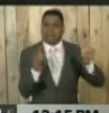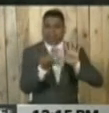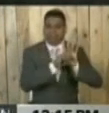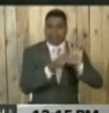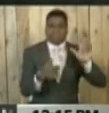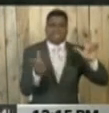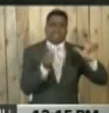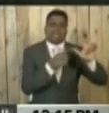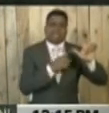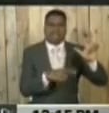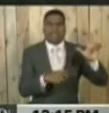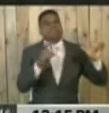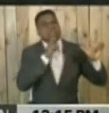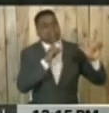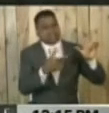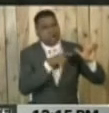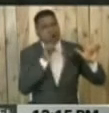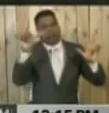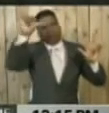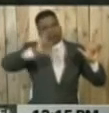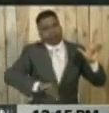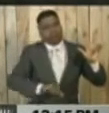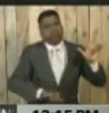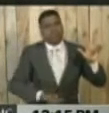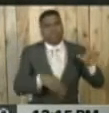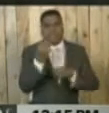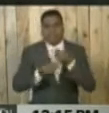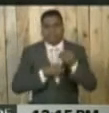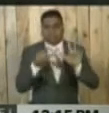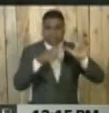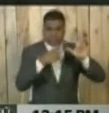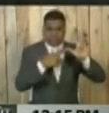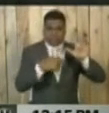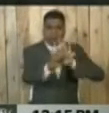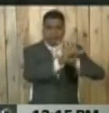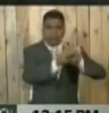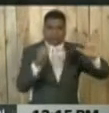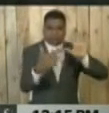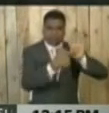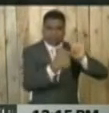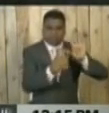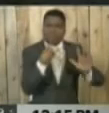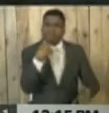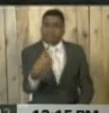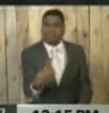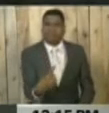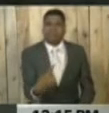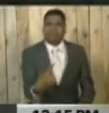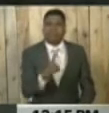está en, y es la más grave, es la que está contenida en el articulado de esta ley, que denunciamos se